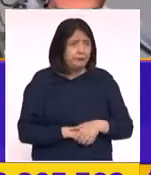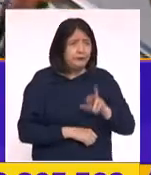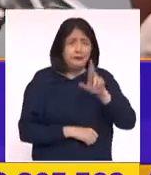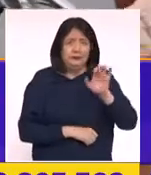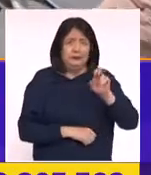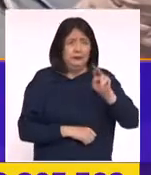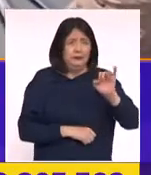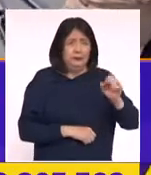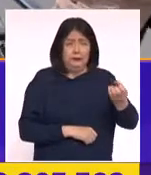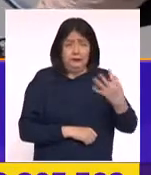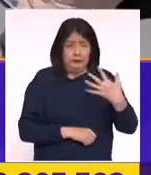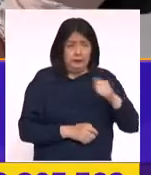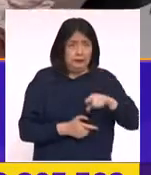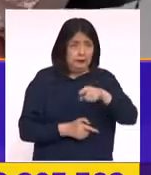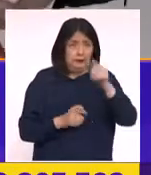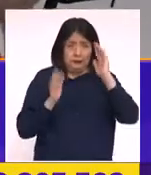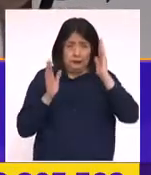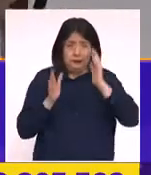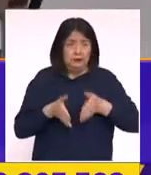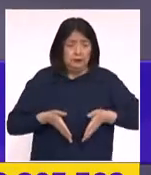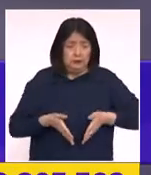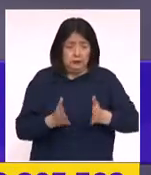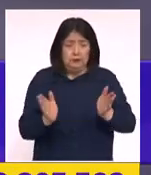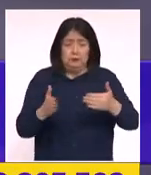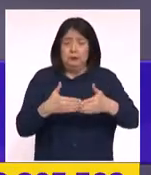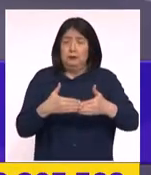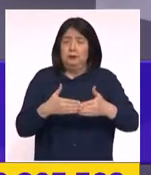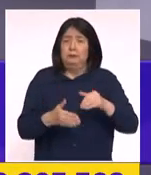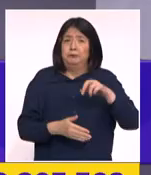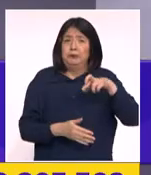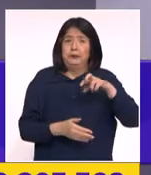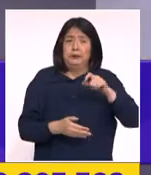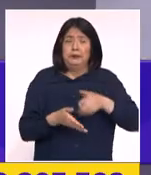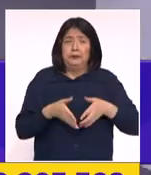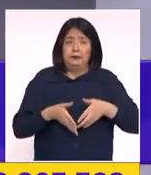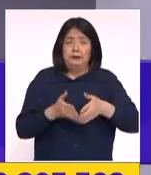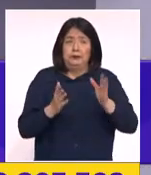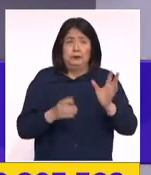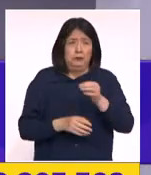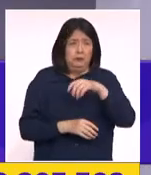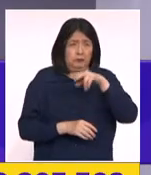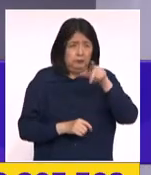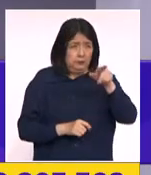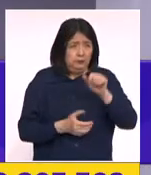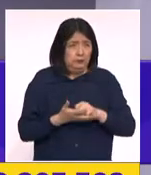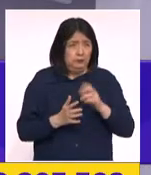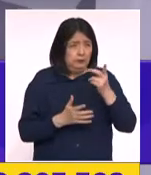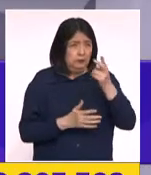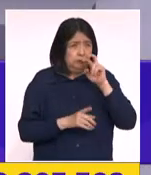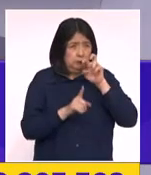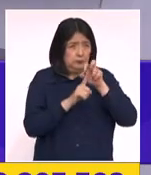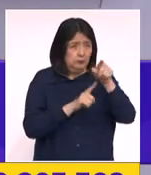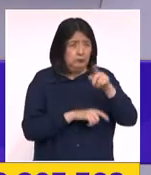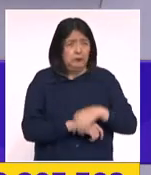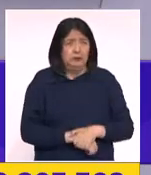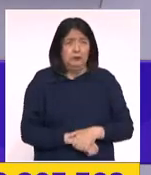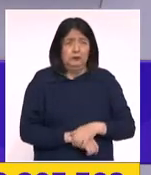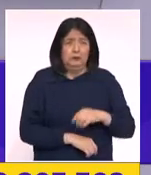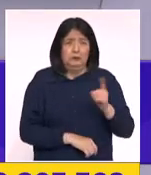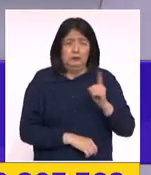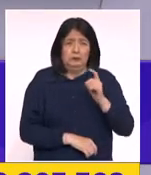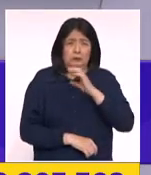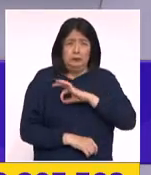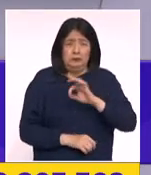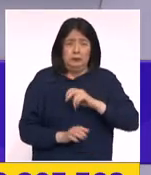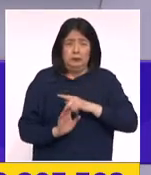nos escribe, atención, bloqueo Paita Caleta La Tortuga en todo el país. Y con esa imagen de fondo, que no son beneficiados